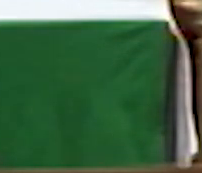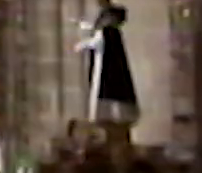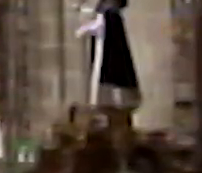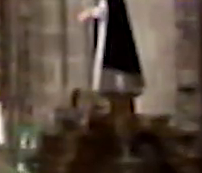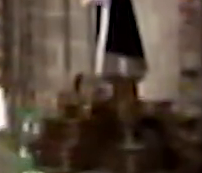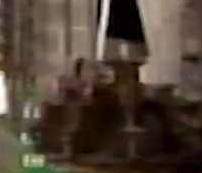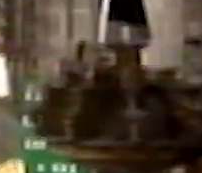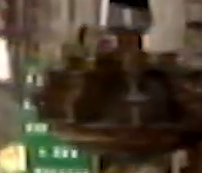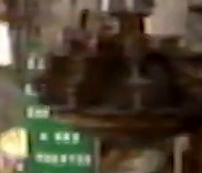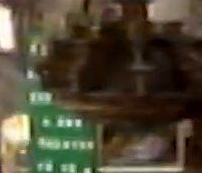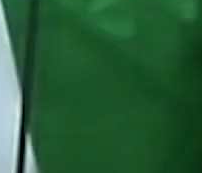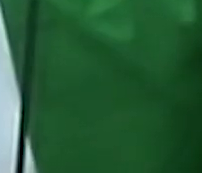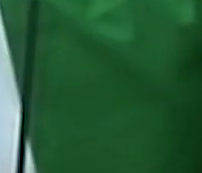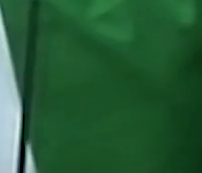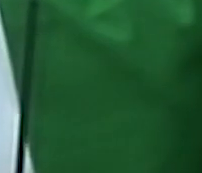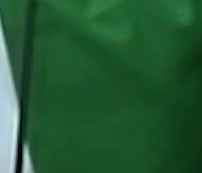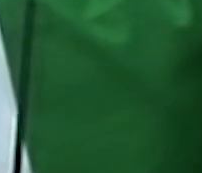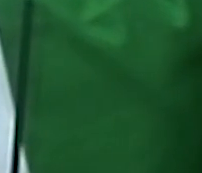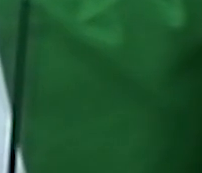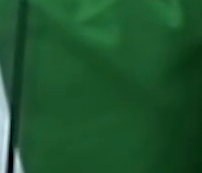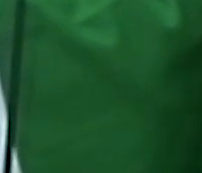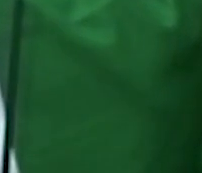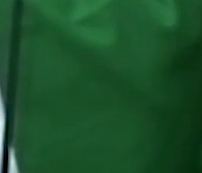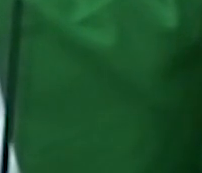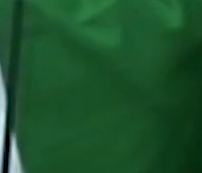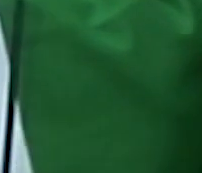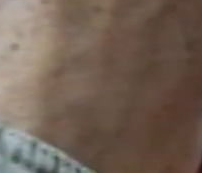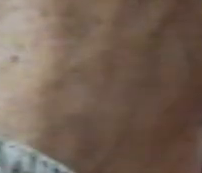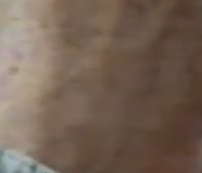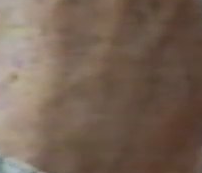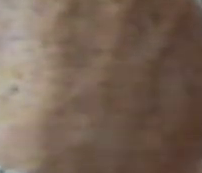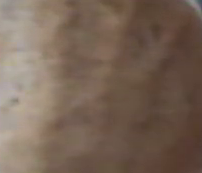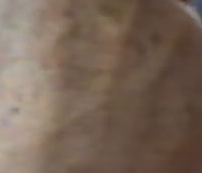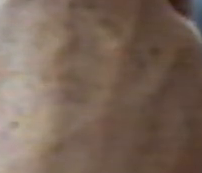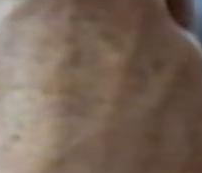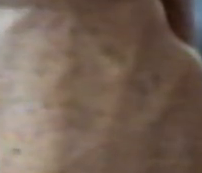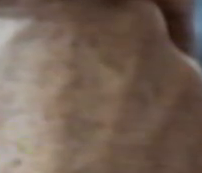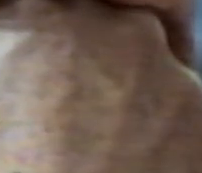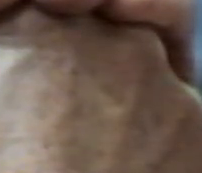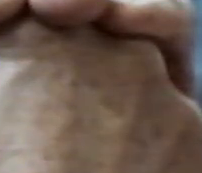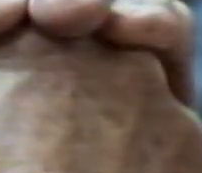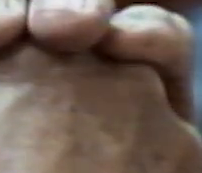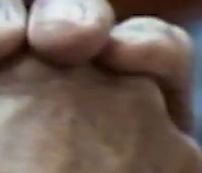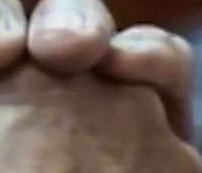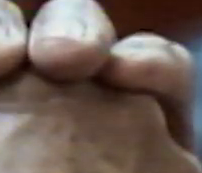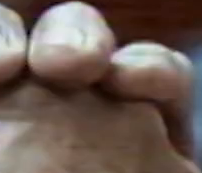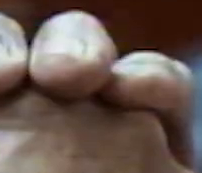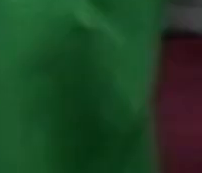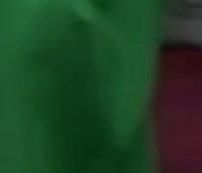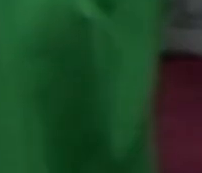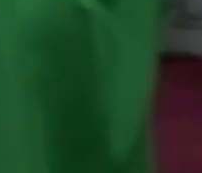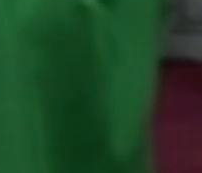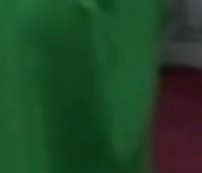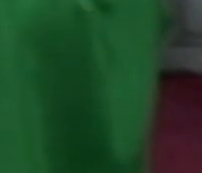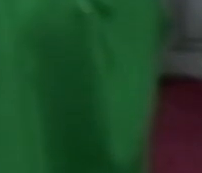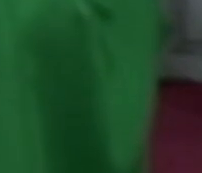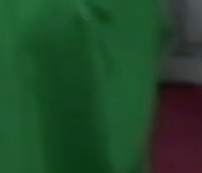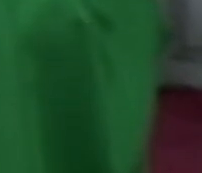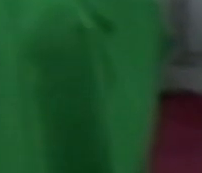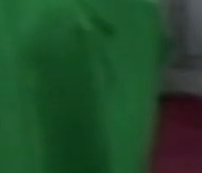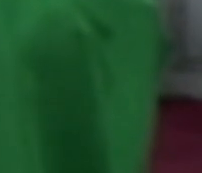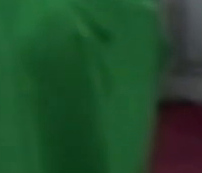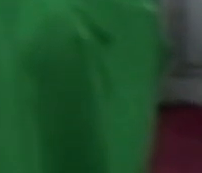tener cosas de este mundo. Fue también la invitación del Padre Fuentes, fruto de su reflexión, a la luz de la palabra de